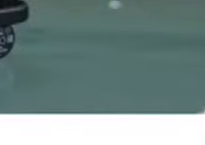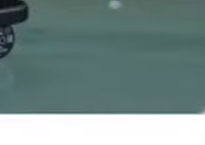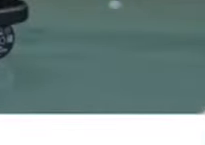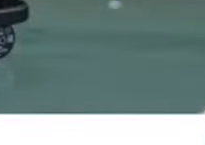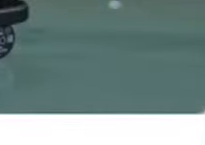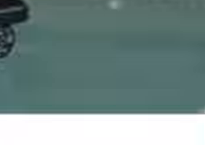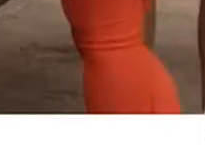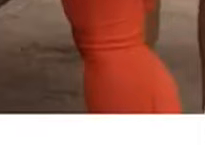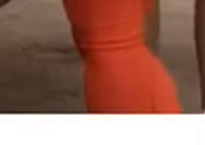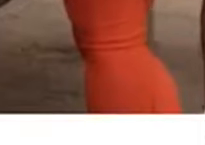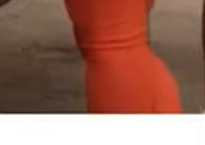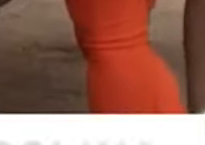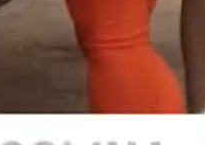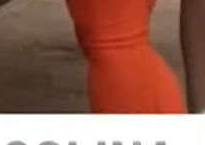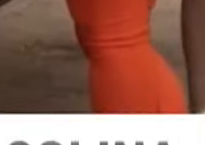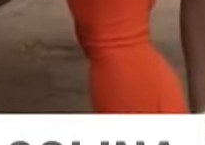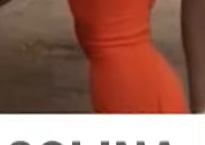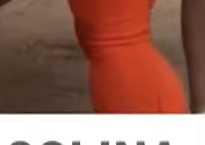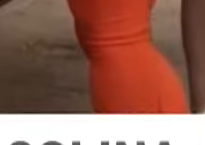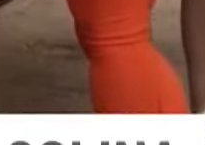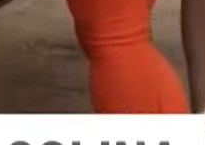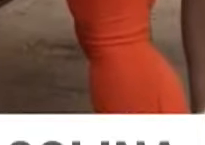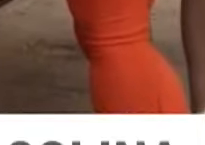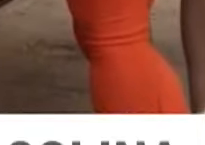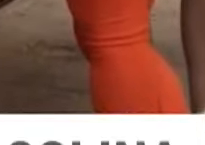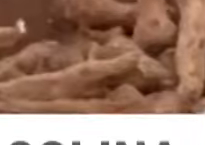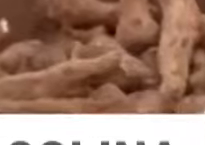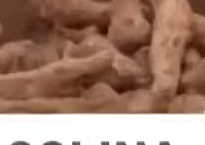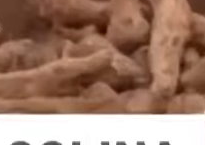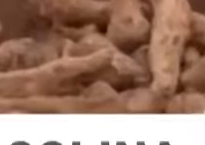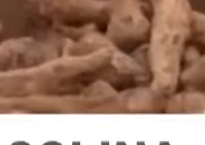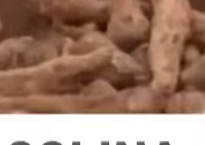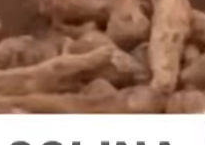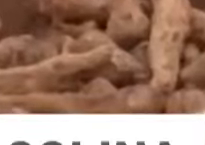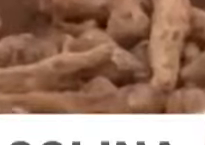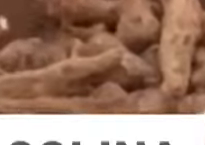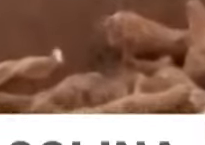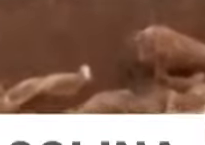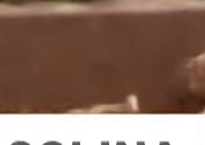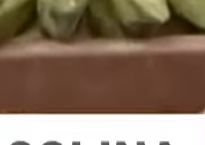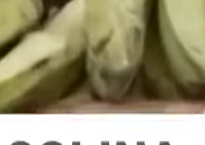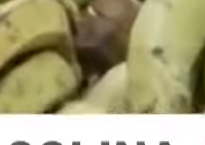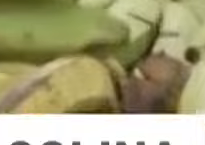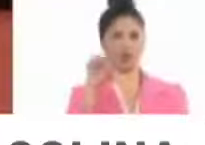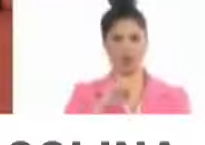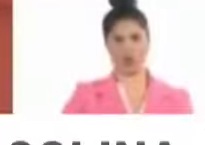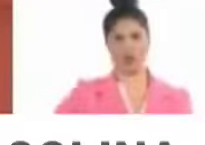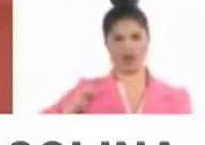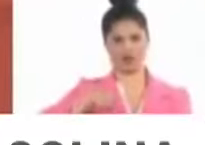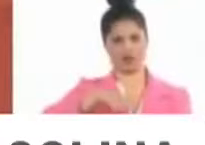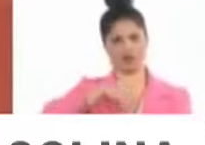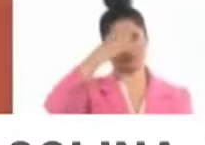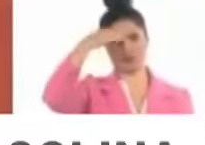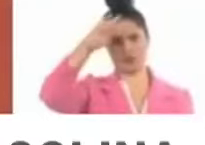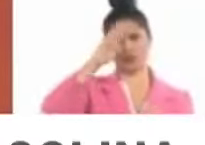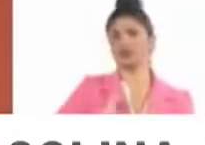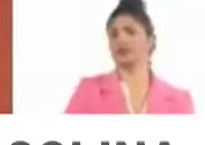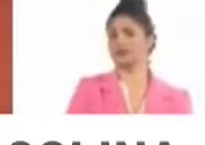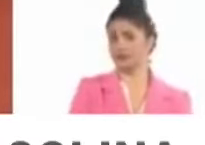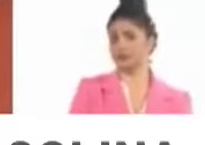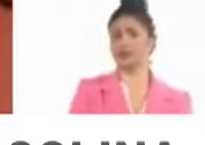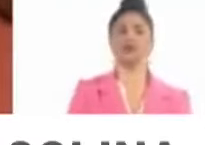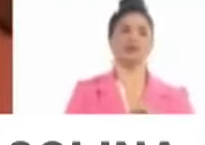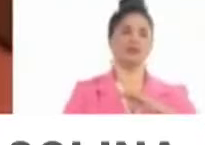va a afectar directamente al consumidor final y por ende afectaría las ventas. Por más de un mes subestimó